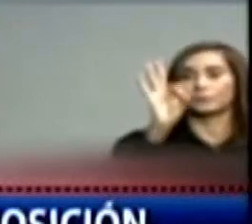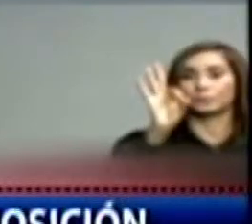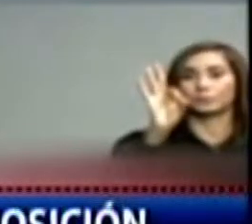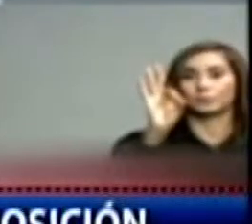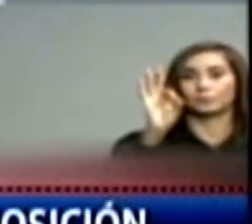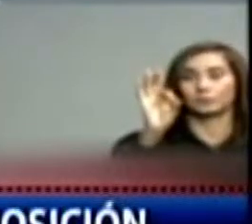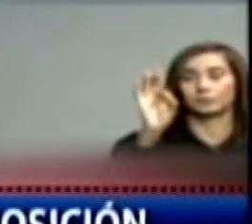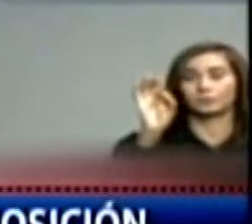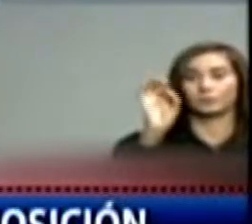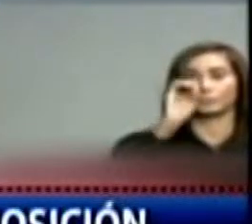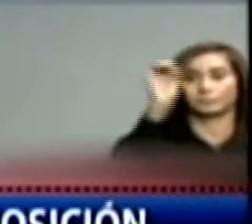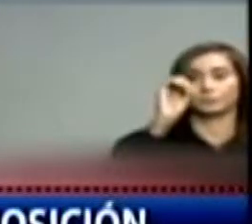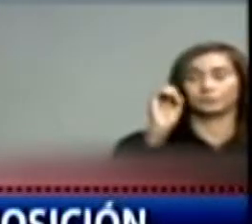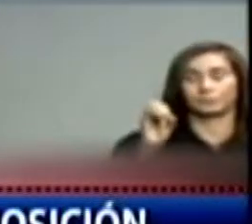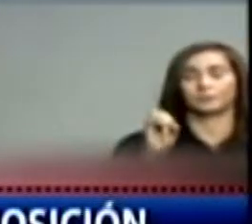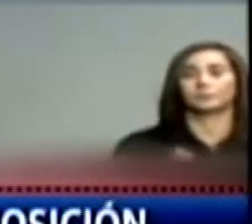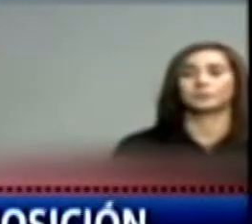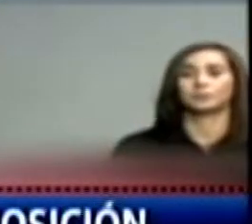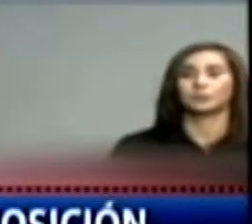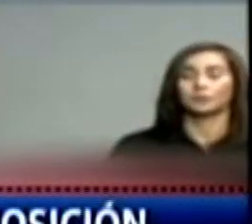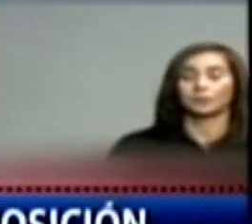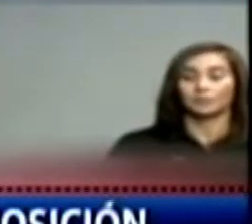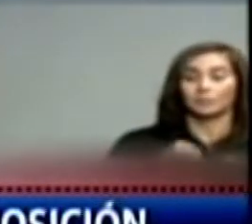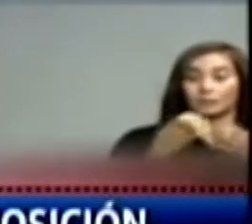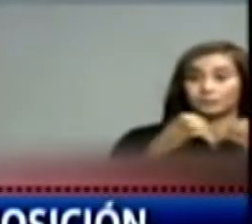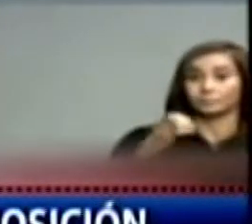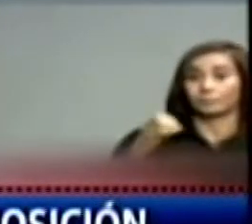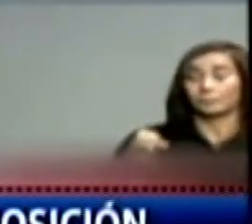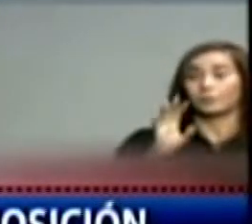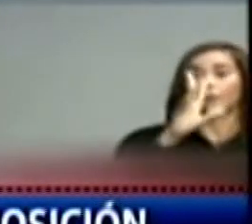34.9% y el de UCI